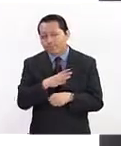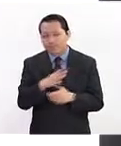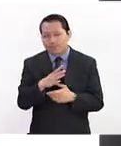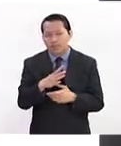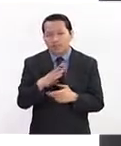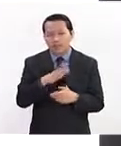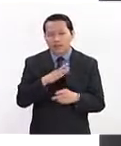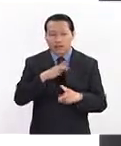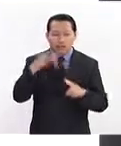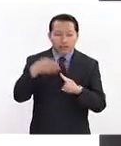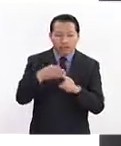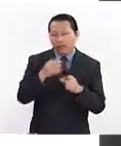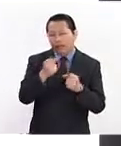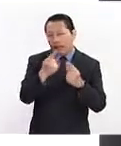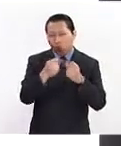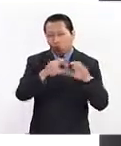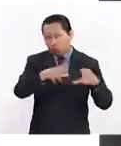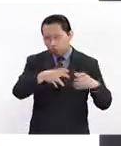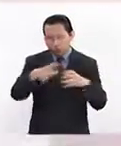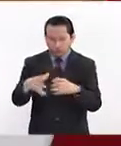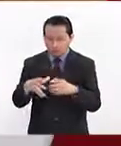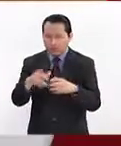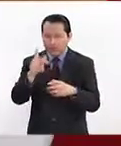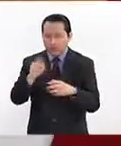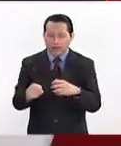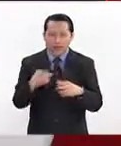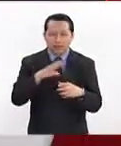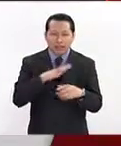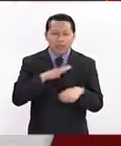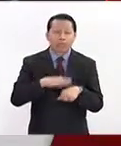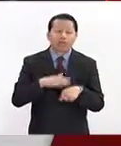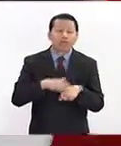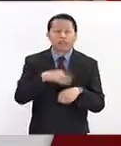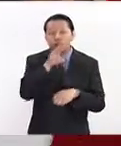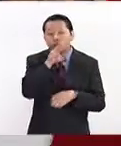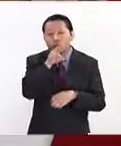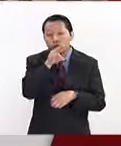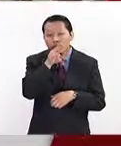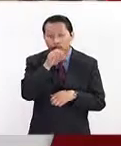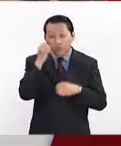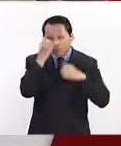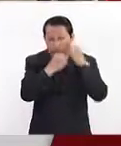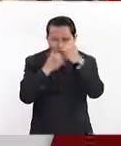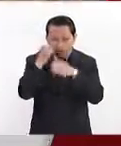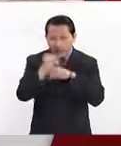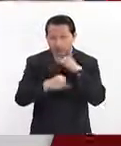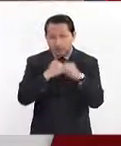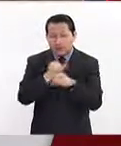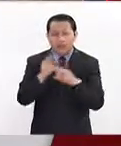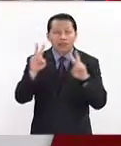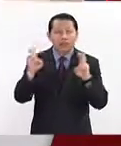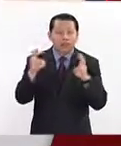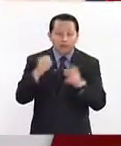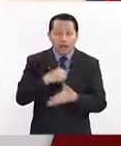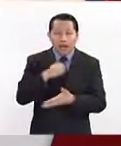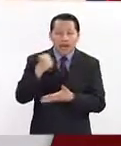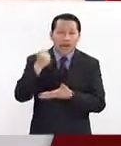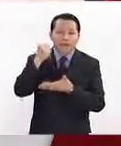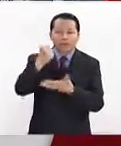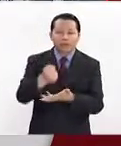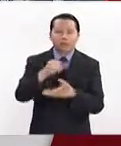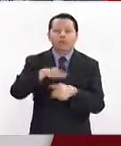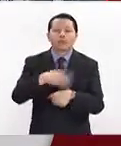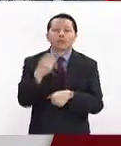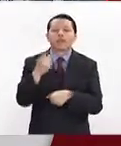o concentrado en algunos sectores. Donde hay más preocupación de los analistas internacionales es en el tema de la inversión. ¿Por